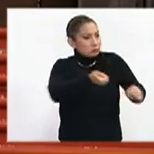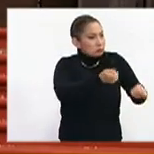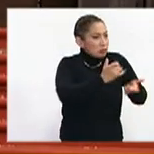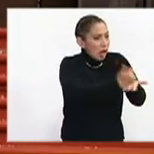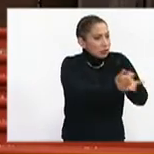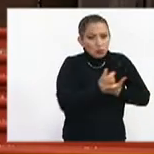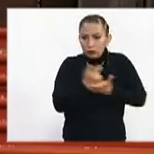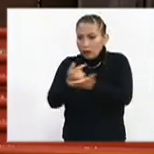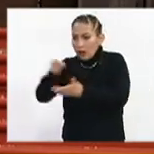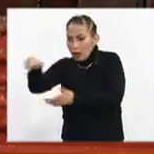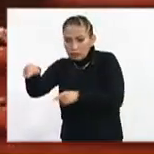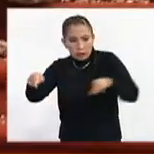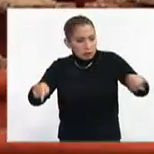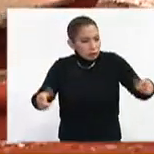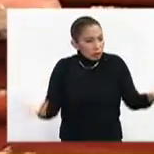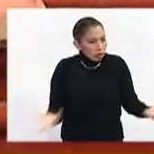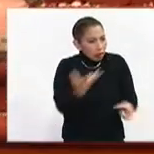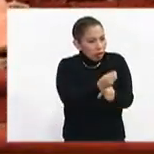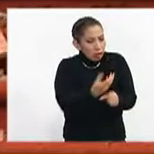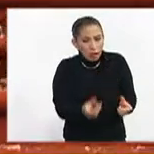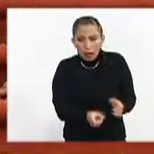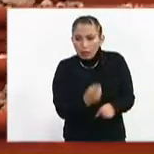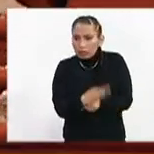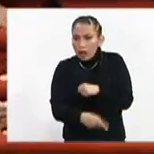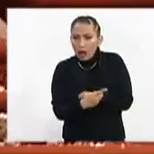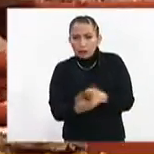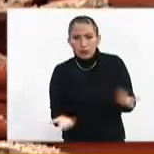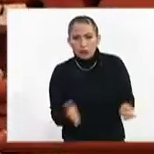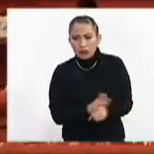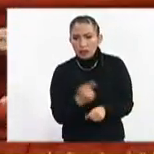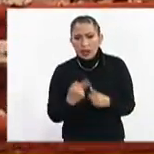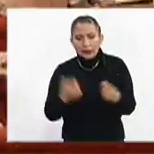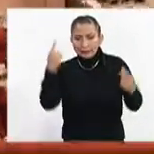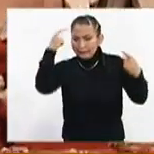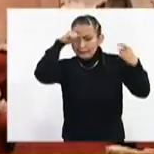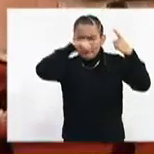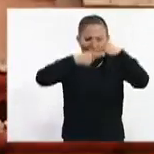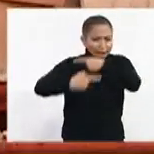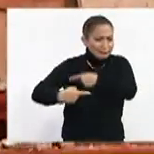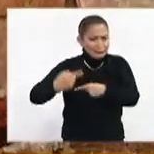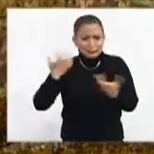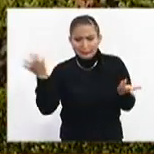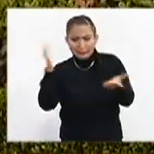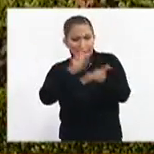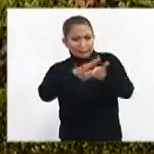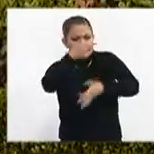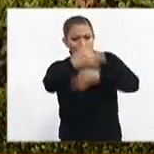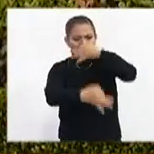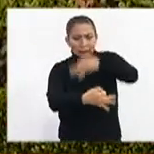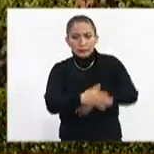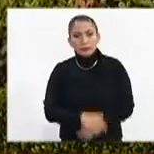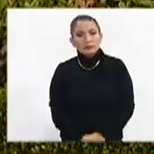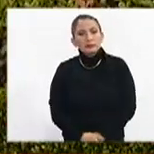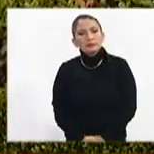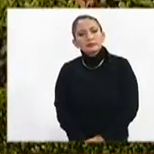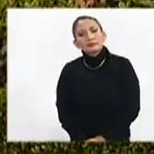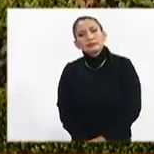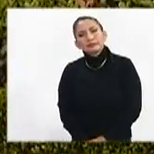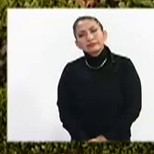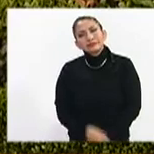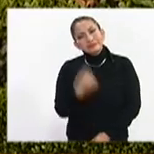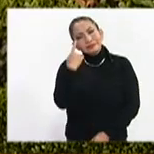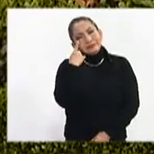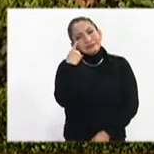va a resarcir el daño, no? Es un conflicto penal, pues. Mira,